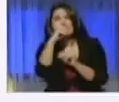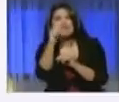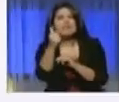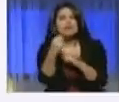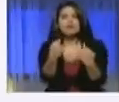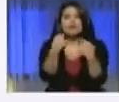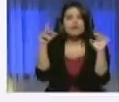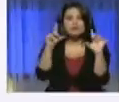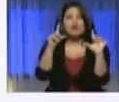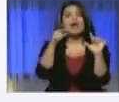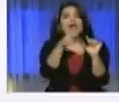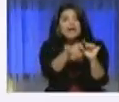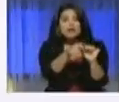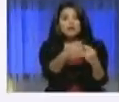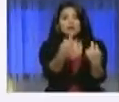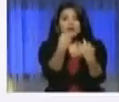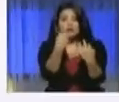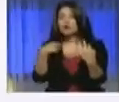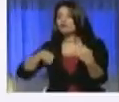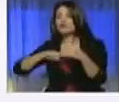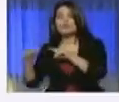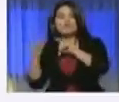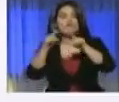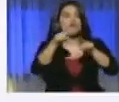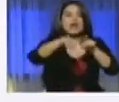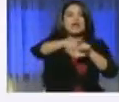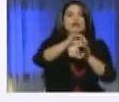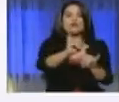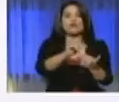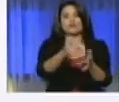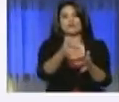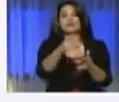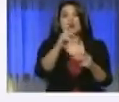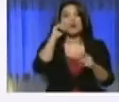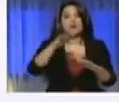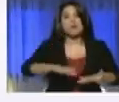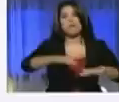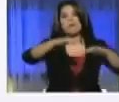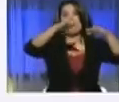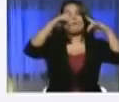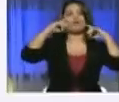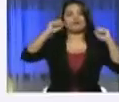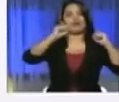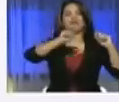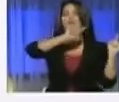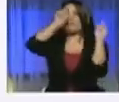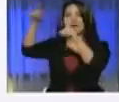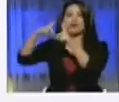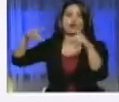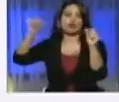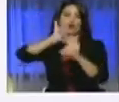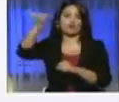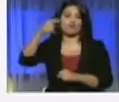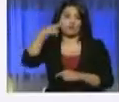12 años, ustedes pueden ser los medallistas olímpicos de